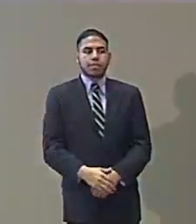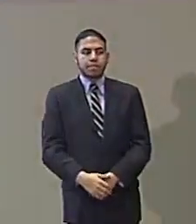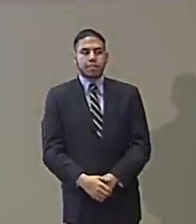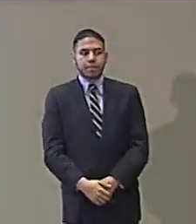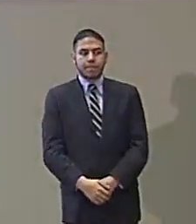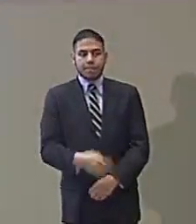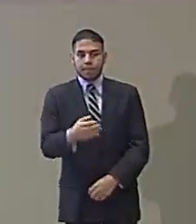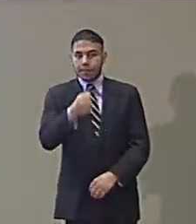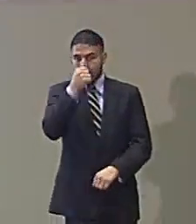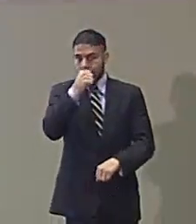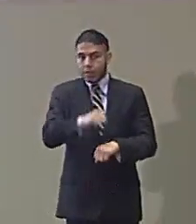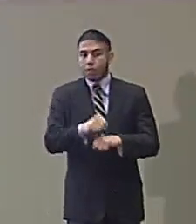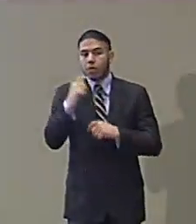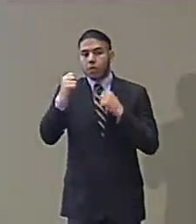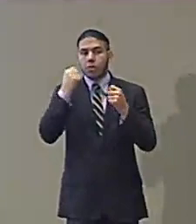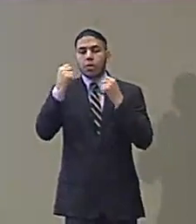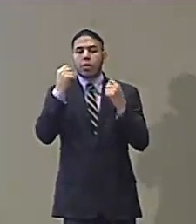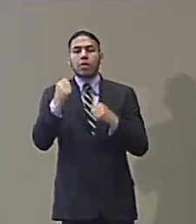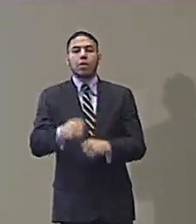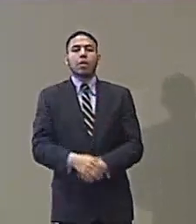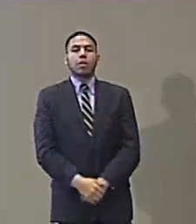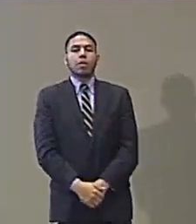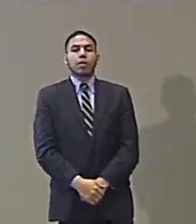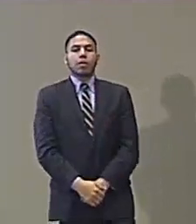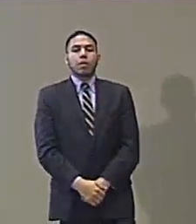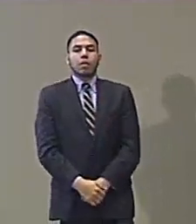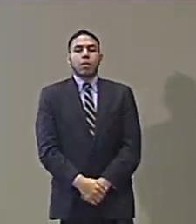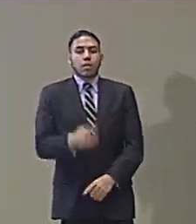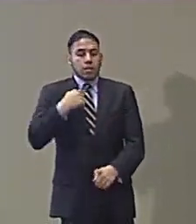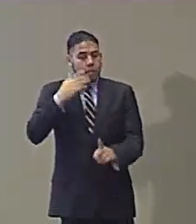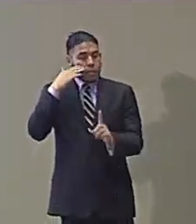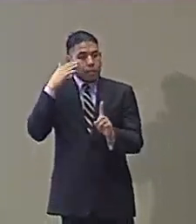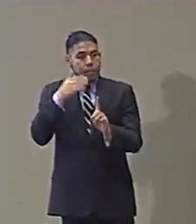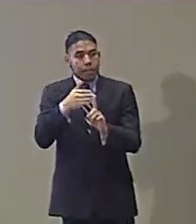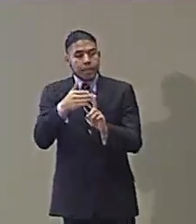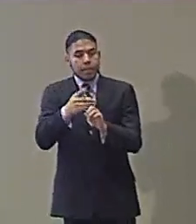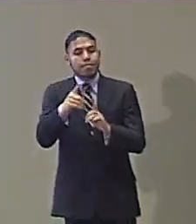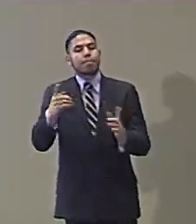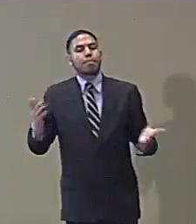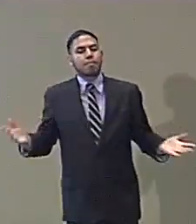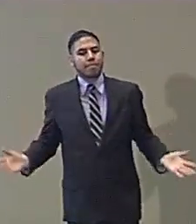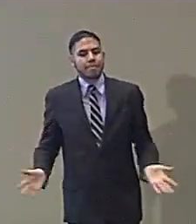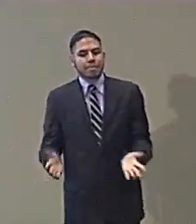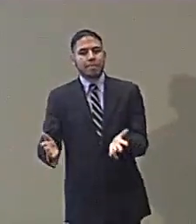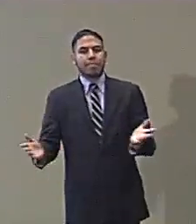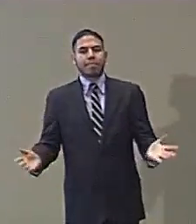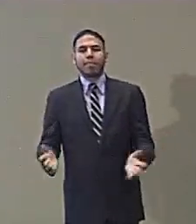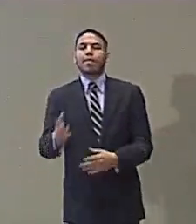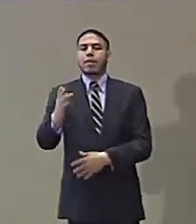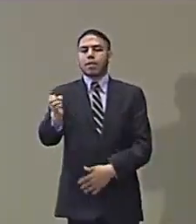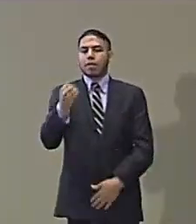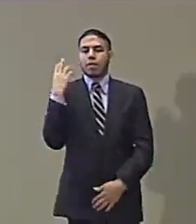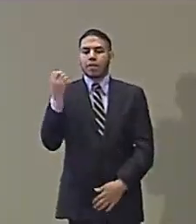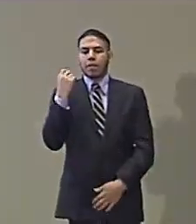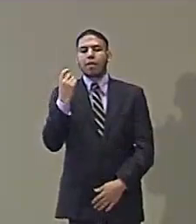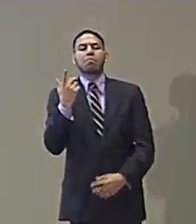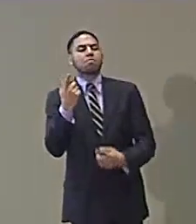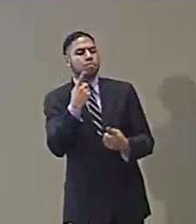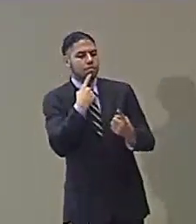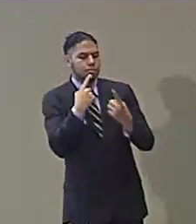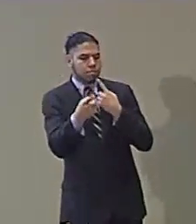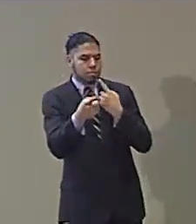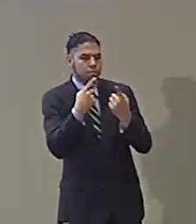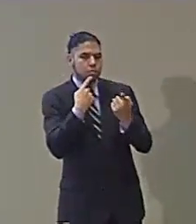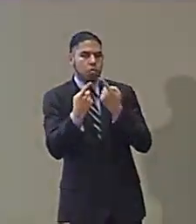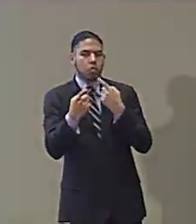de turismo en el establecer y determinar y promover foros de discusión como el que